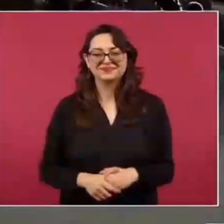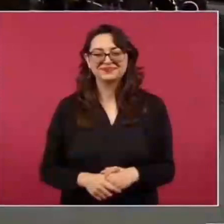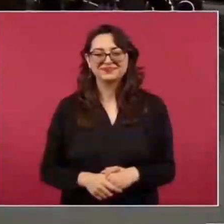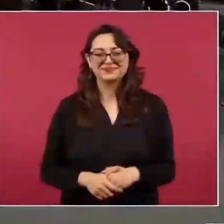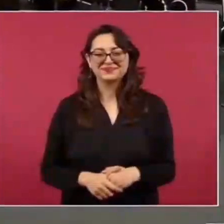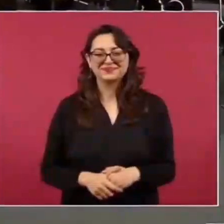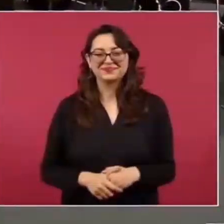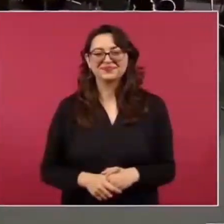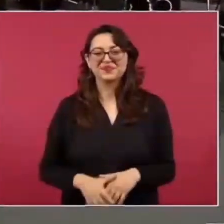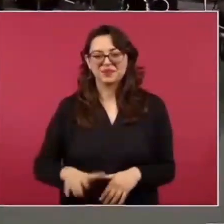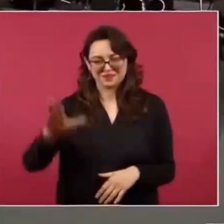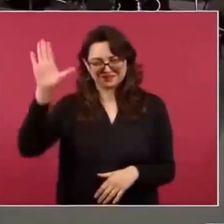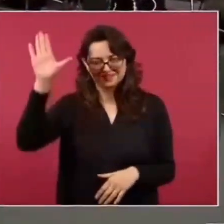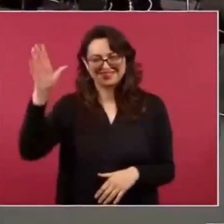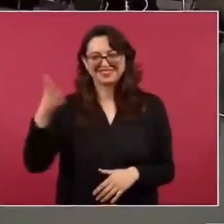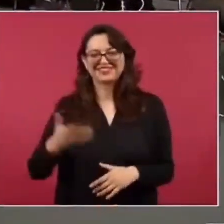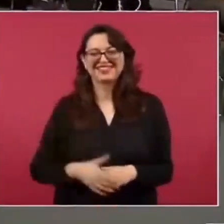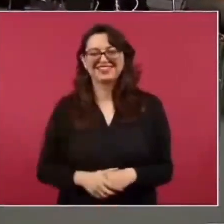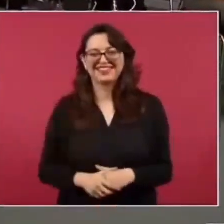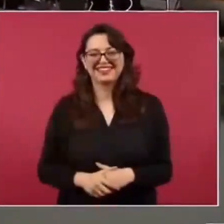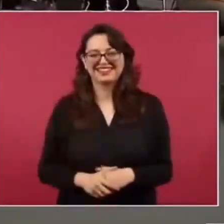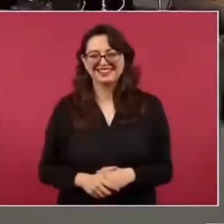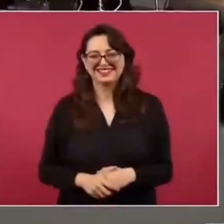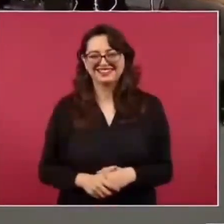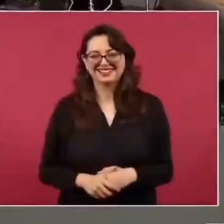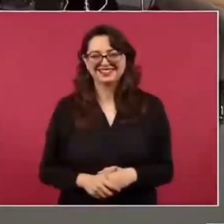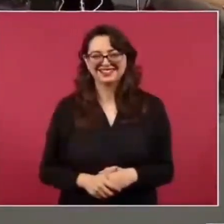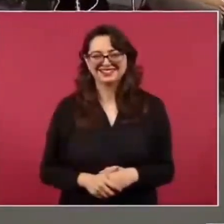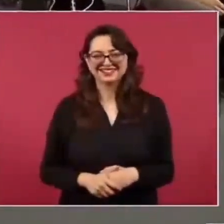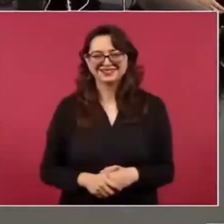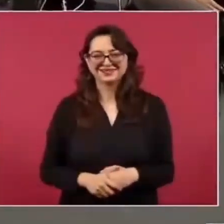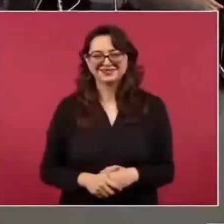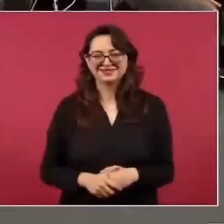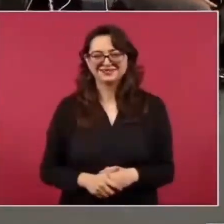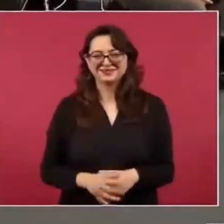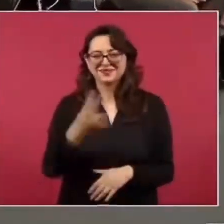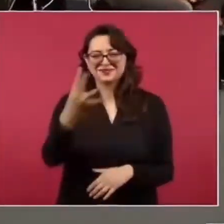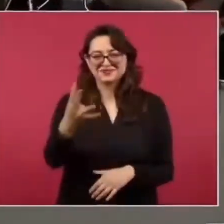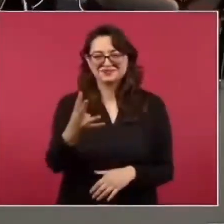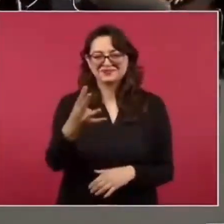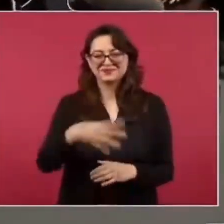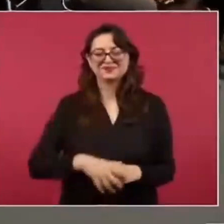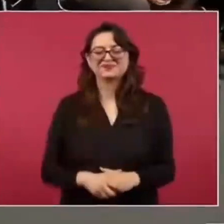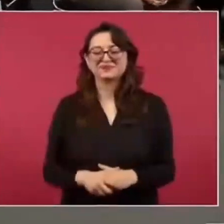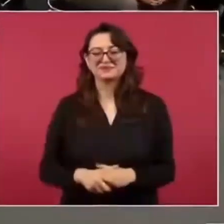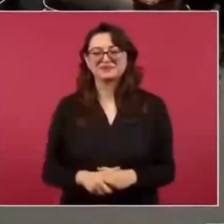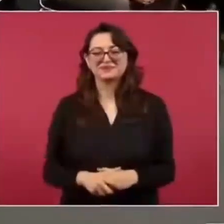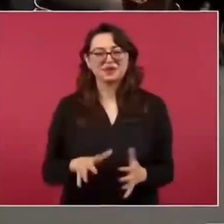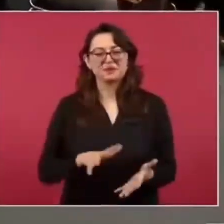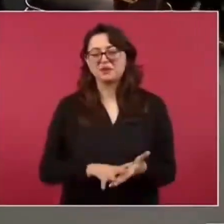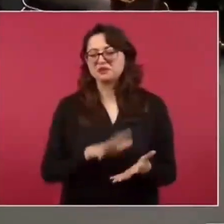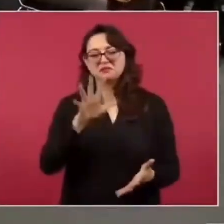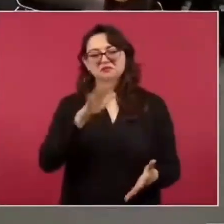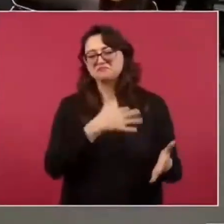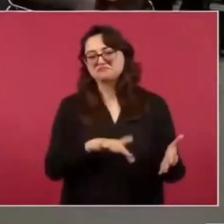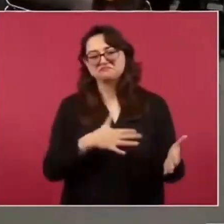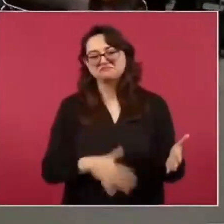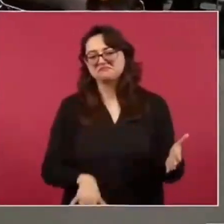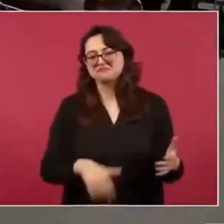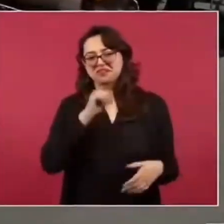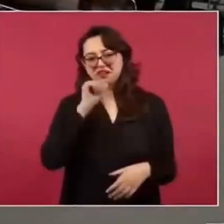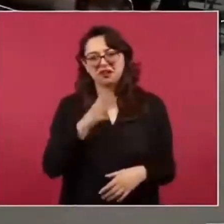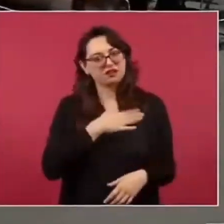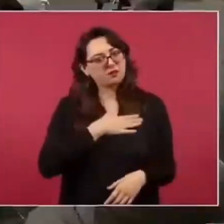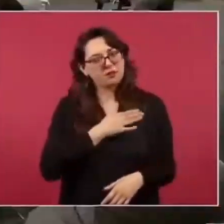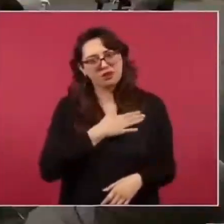No, pero levanten la mano, que se lee. Ya, ahí está. Cuatro. La mayoría no lo lee. Ya. Y qué bueno